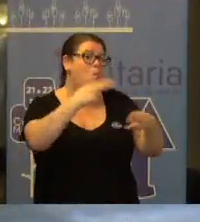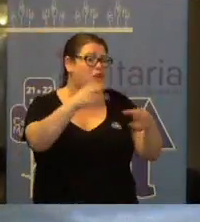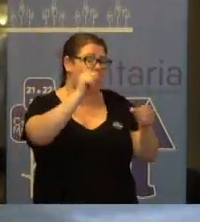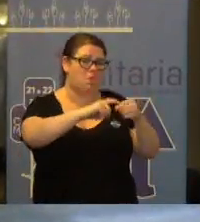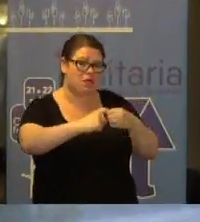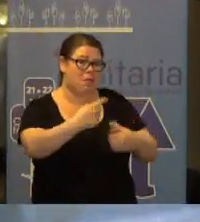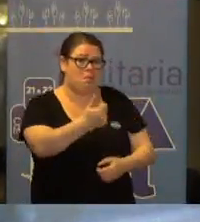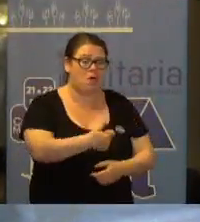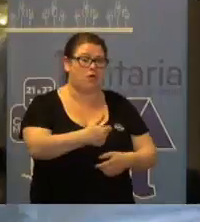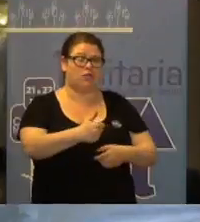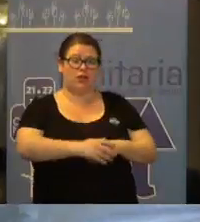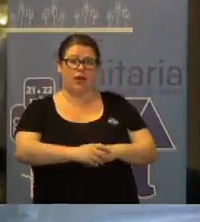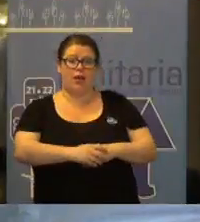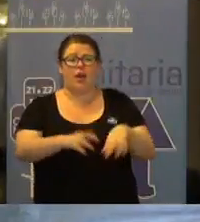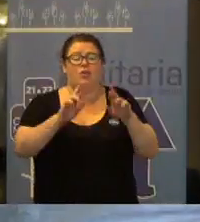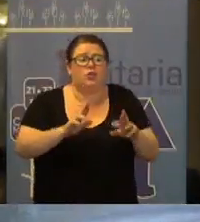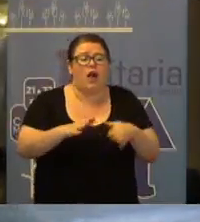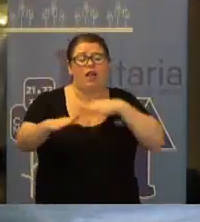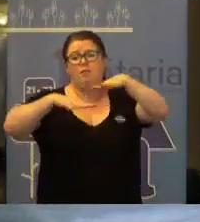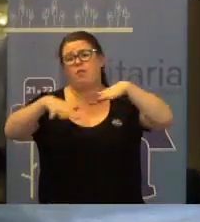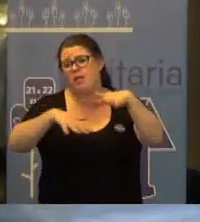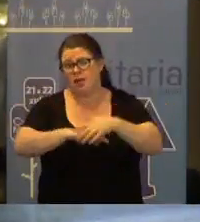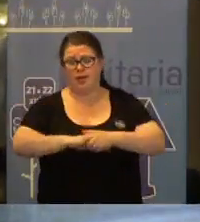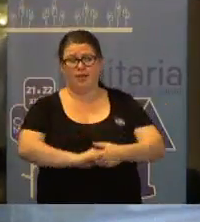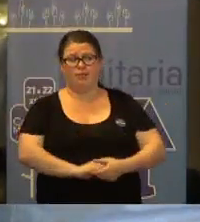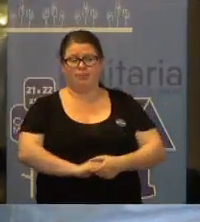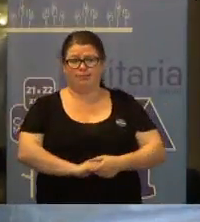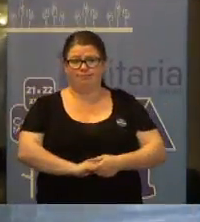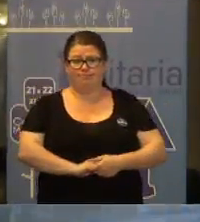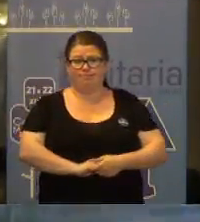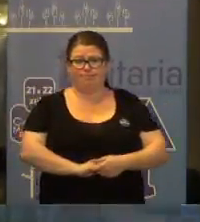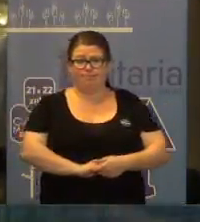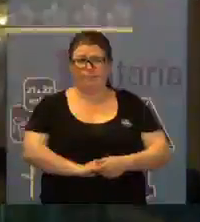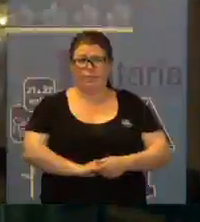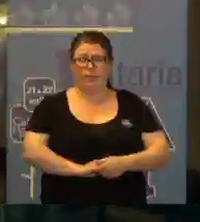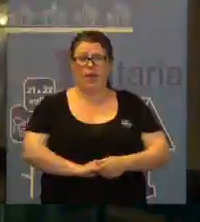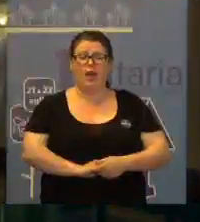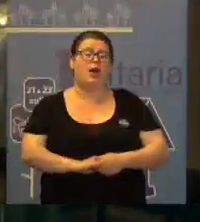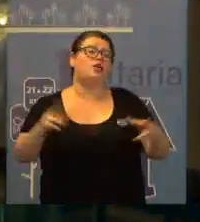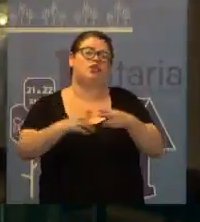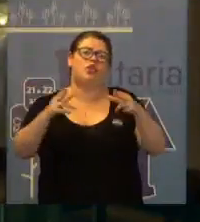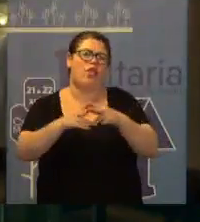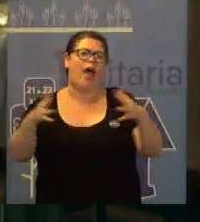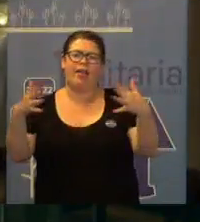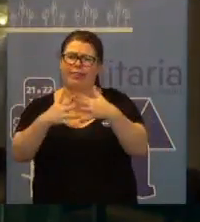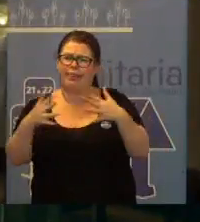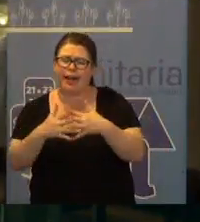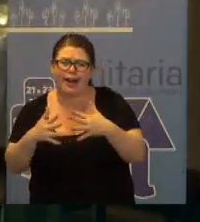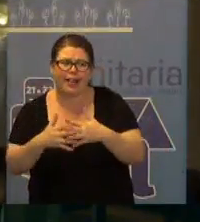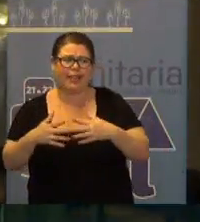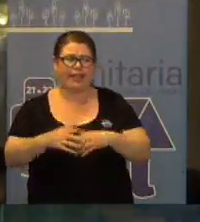incidir, de ilusionar, de mobilizar, non? En unha sociedade de rede, a autonomía dos